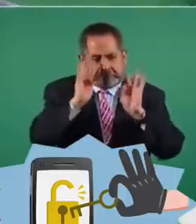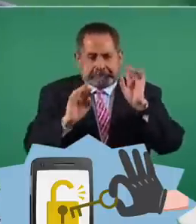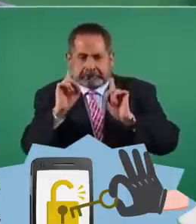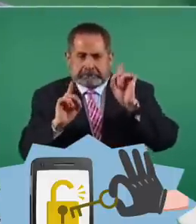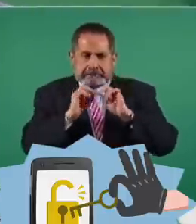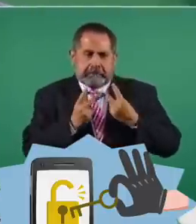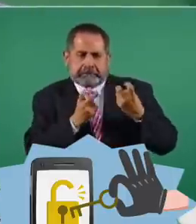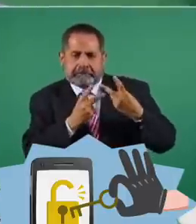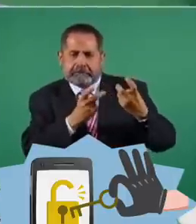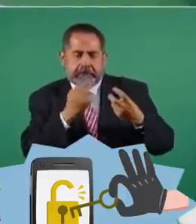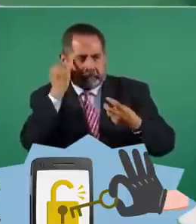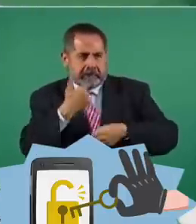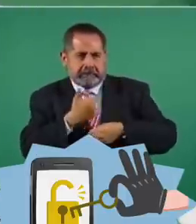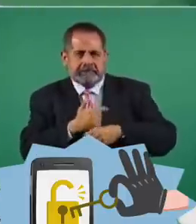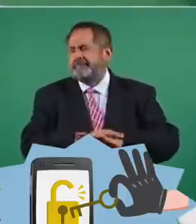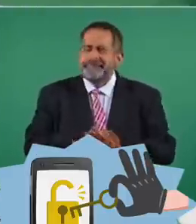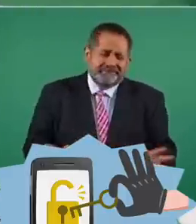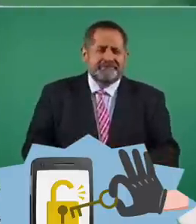están escuchando,